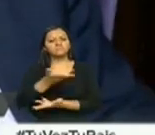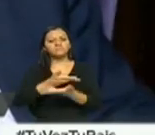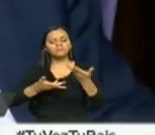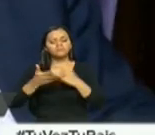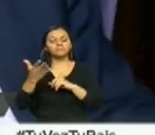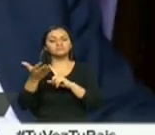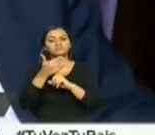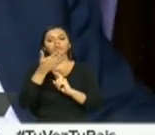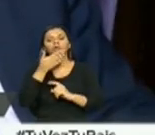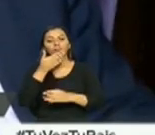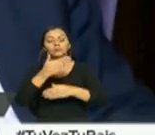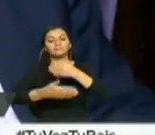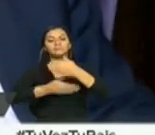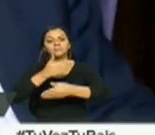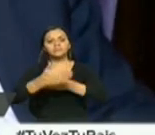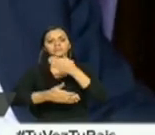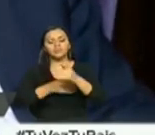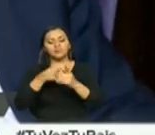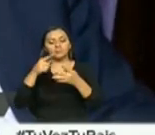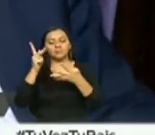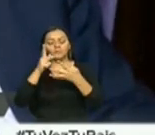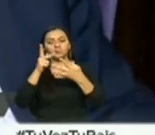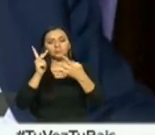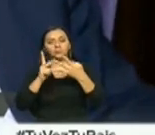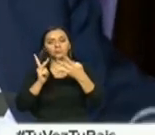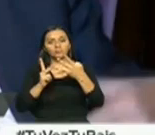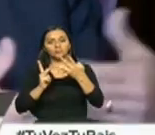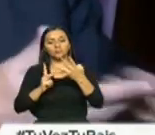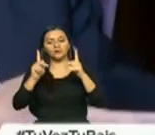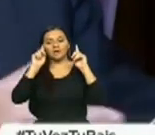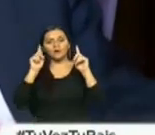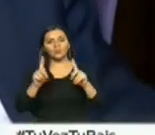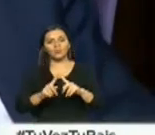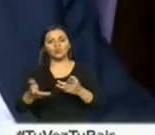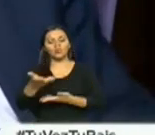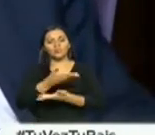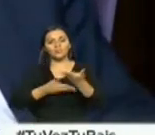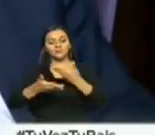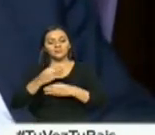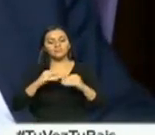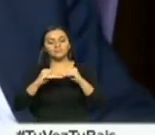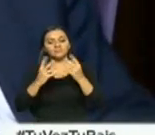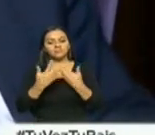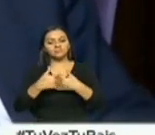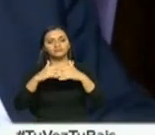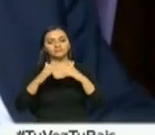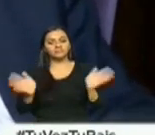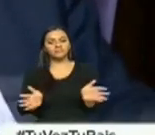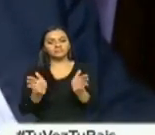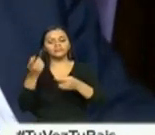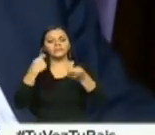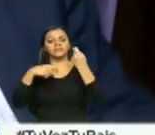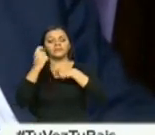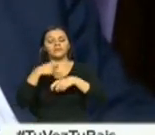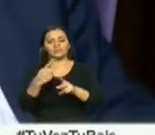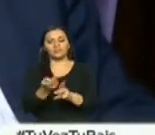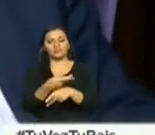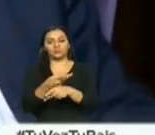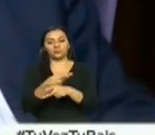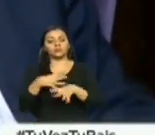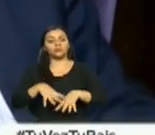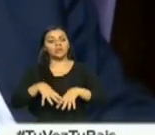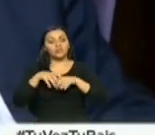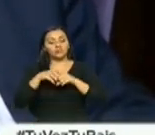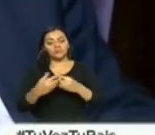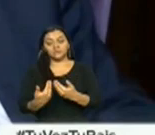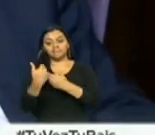lleva, obviamente, a puntualizar estos acuerdos comerciales para fomentar adecuadamente nuestras exportaciones, que